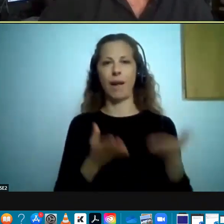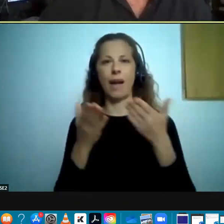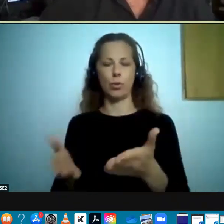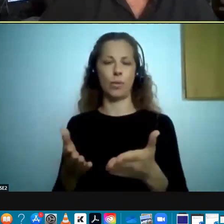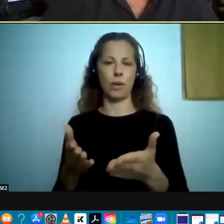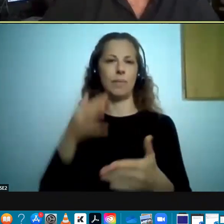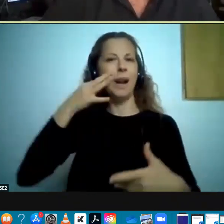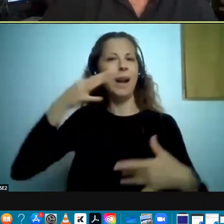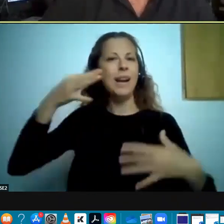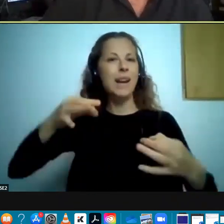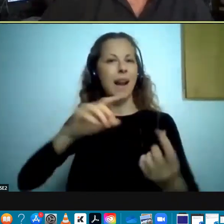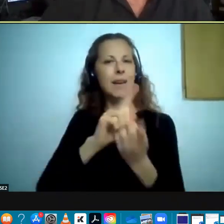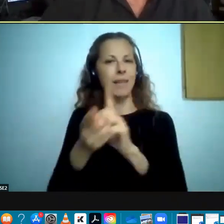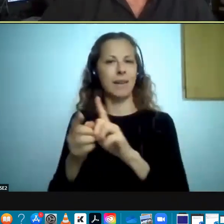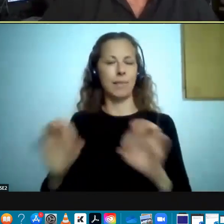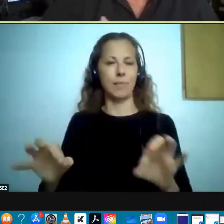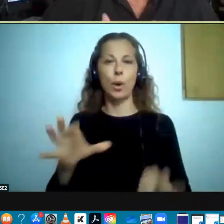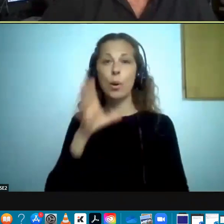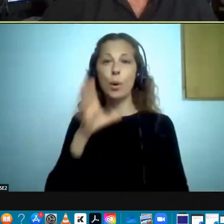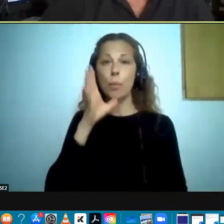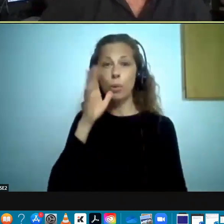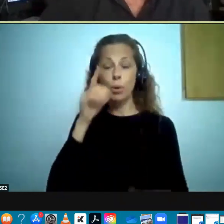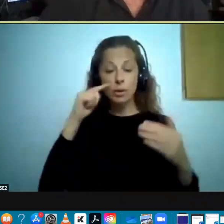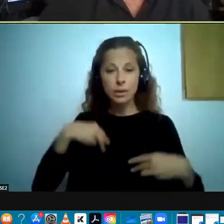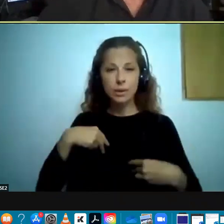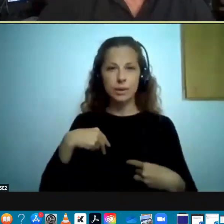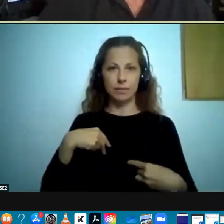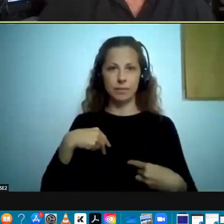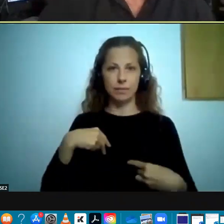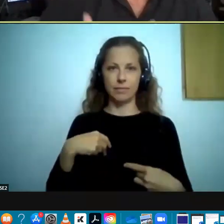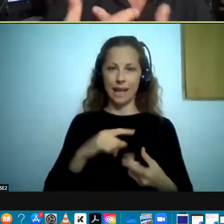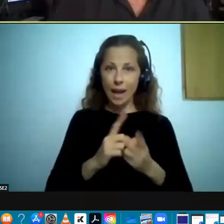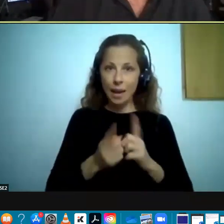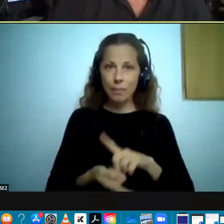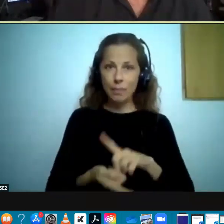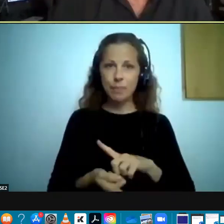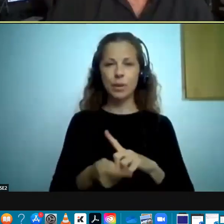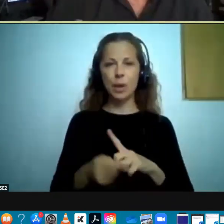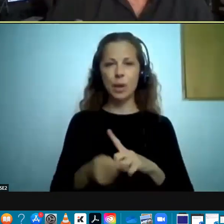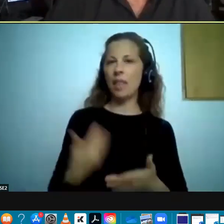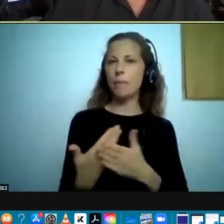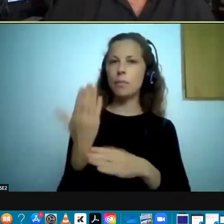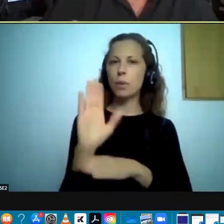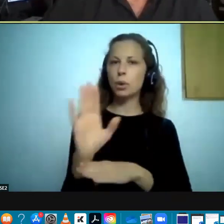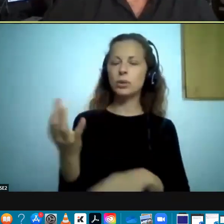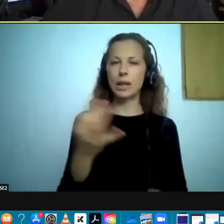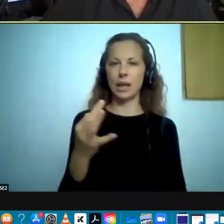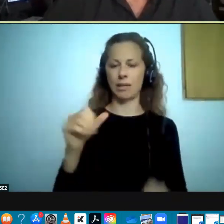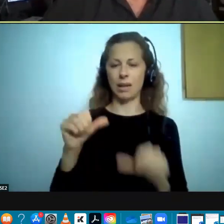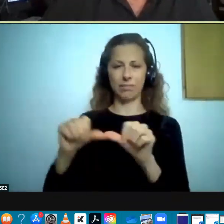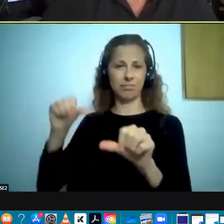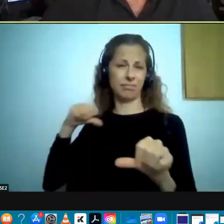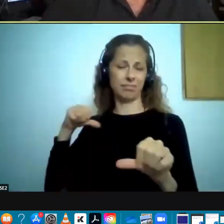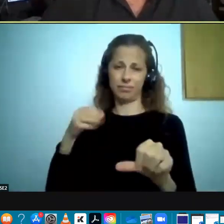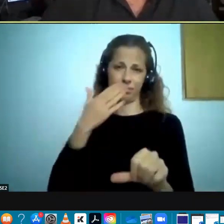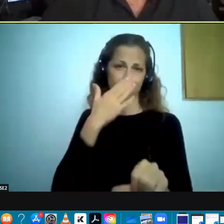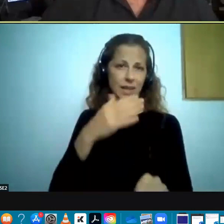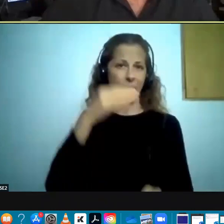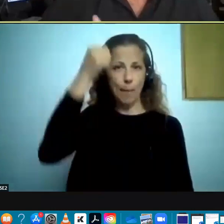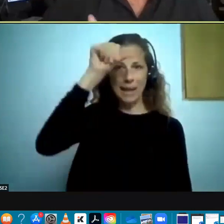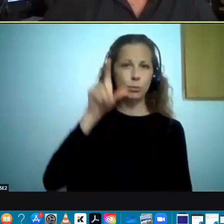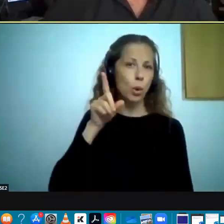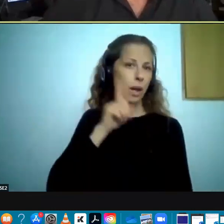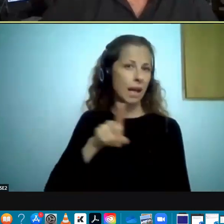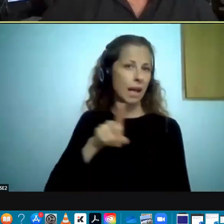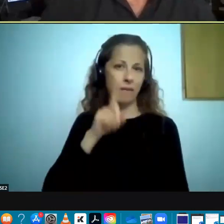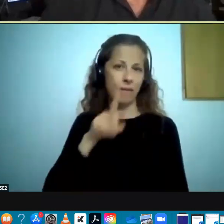puesto que supone romper con esa construcción y supone demostrar la falacia que envuelve al machismo. Porque el